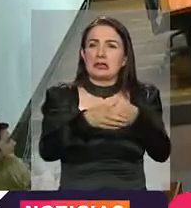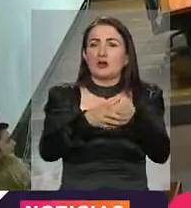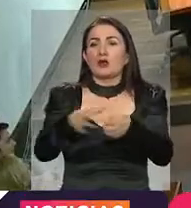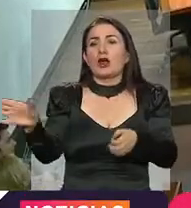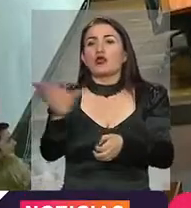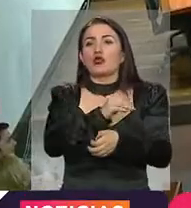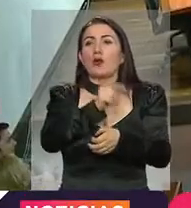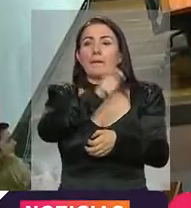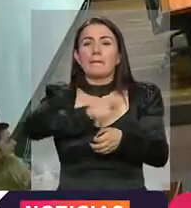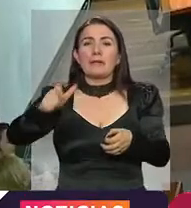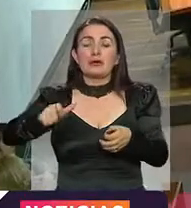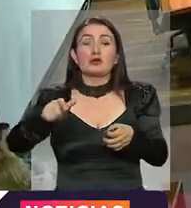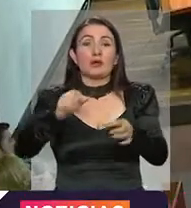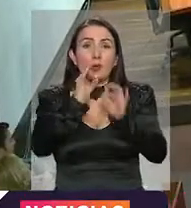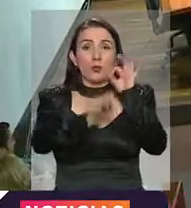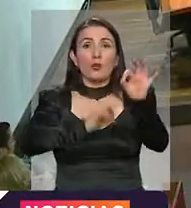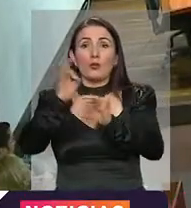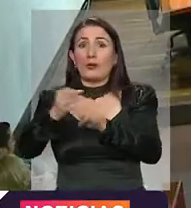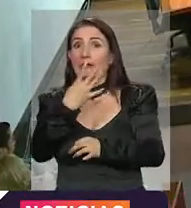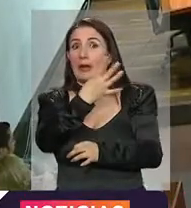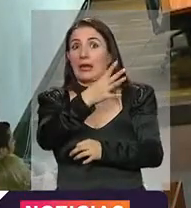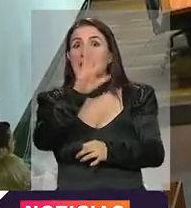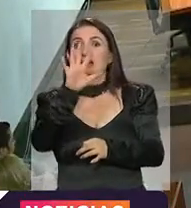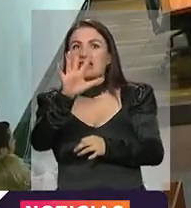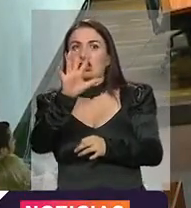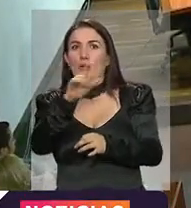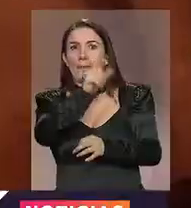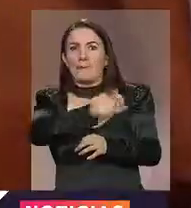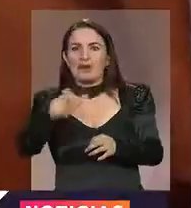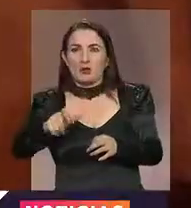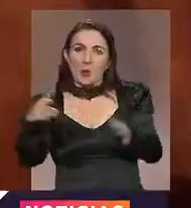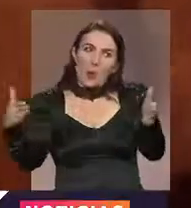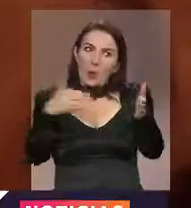de los magistrados, en especial de los destinatarios de las amenazas en su contra.